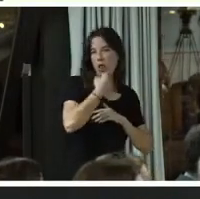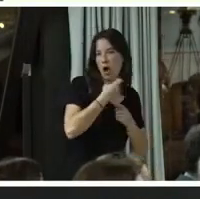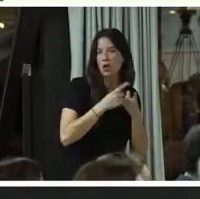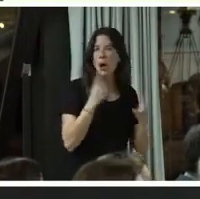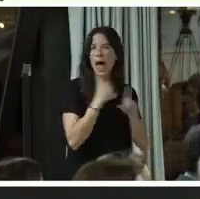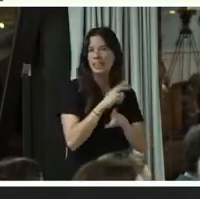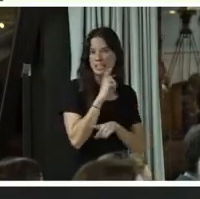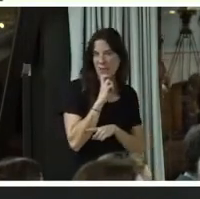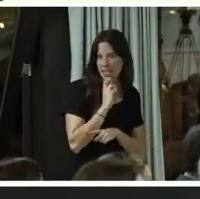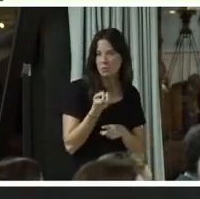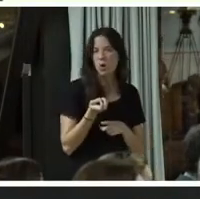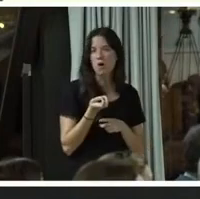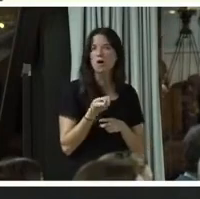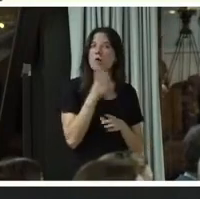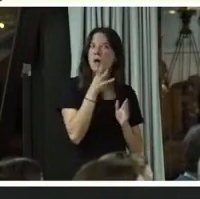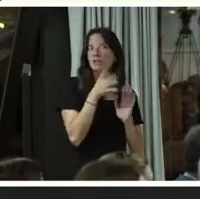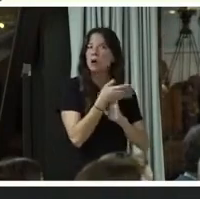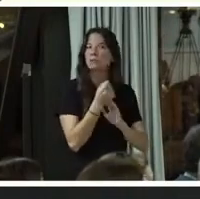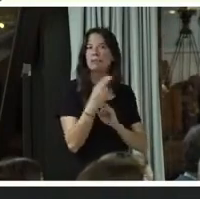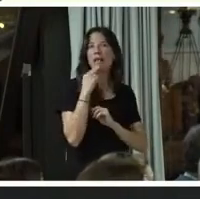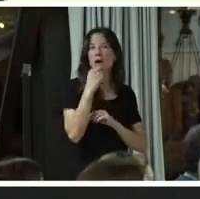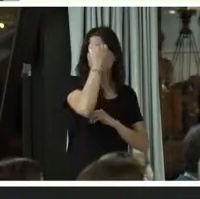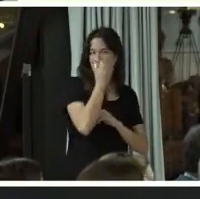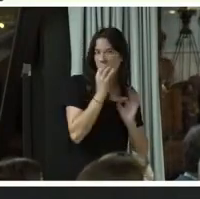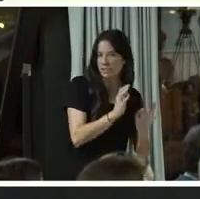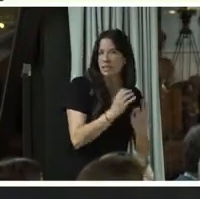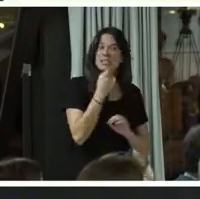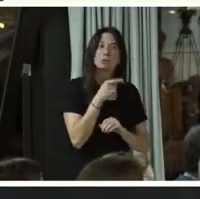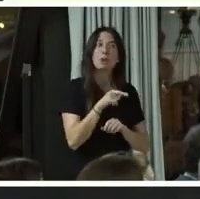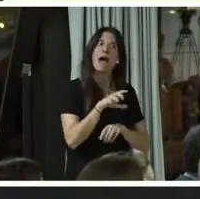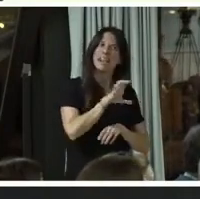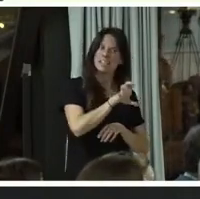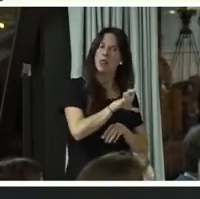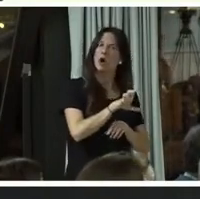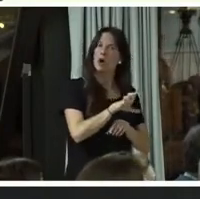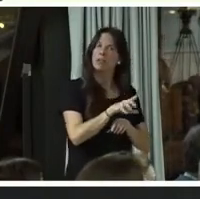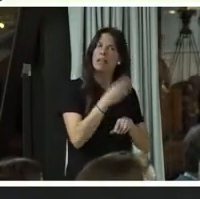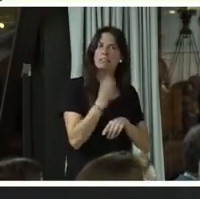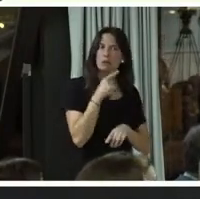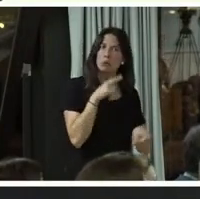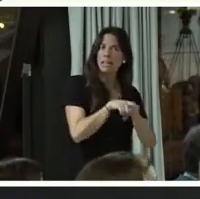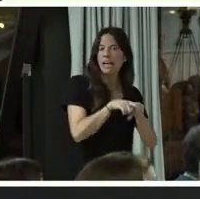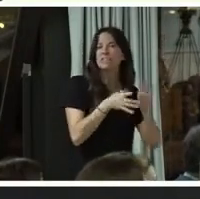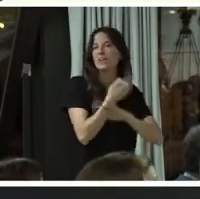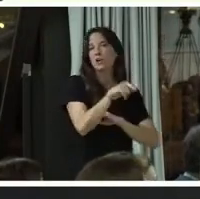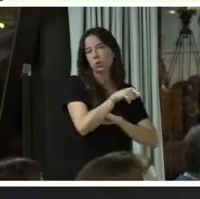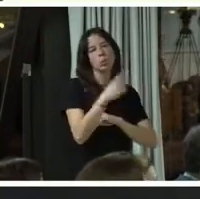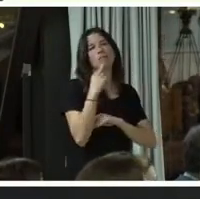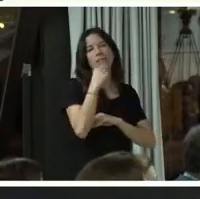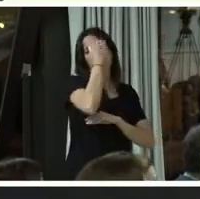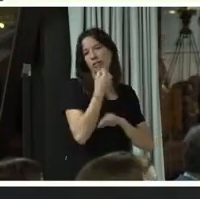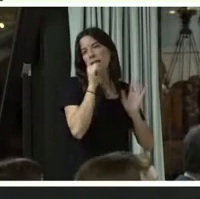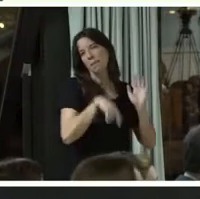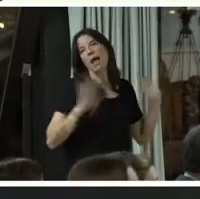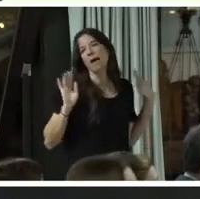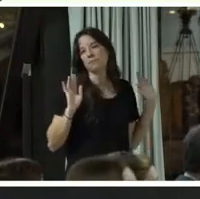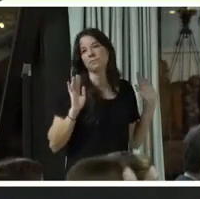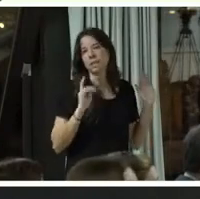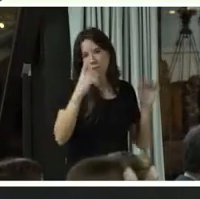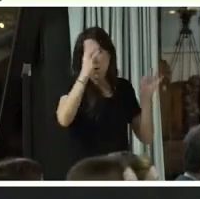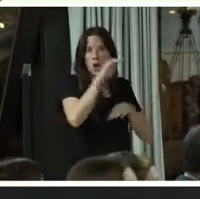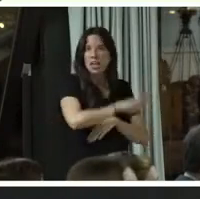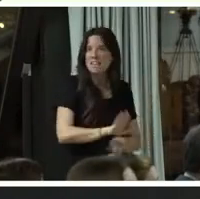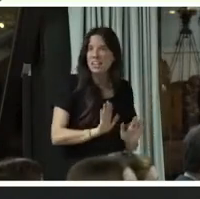antisemitismo por tanto eso es terrorismo por tanto si criticas al Estado de Israel eres terrorista es una lógica muy infantil pero